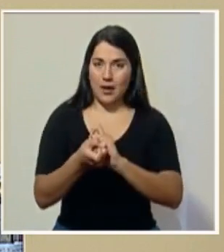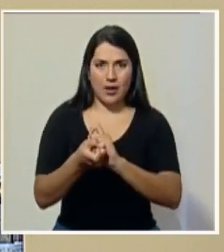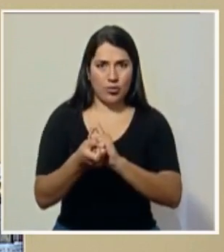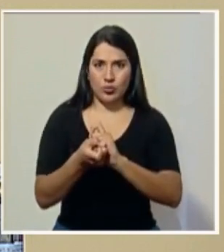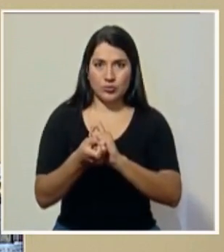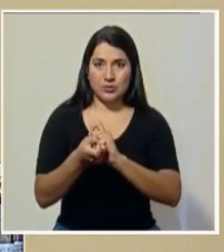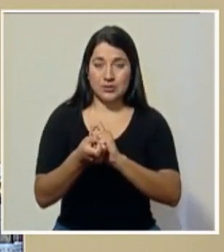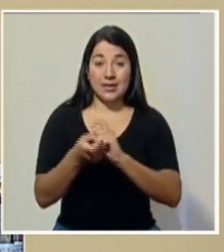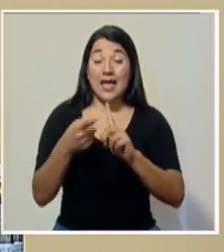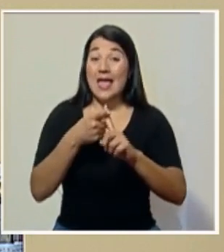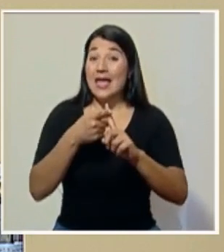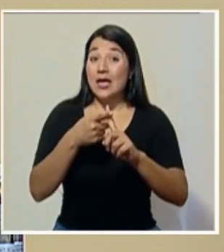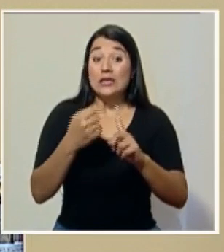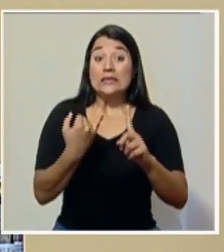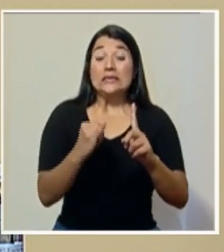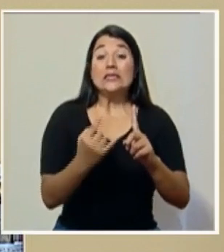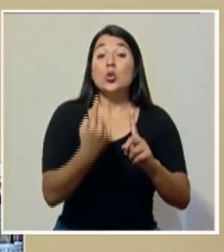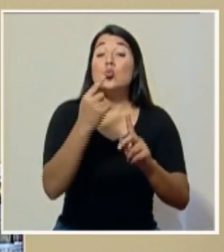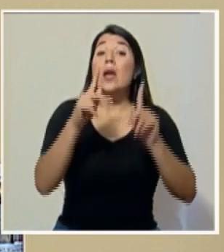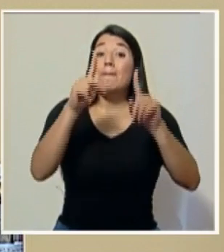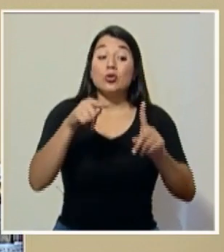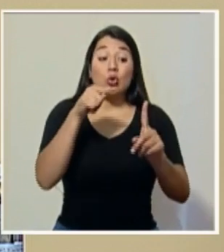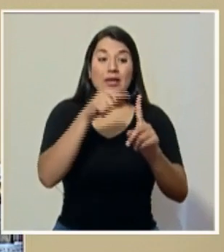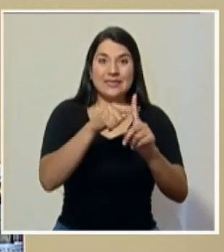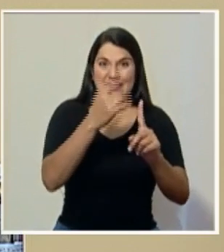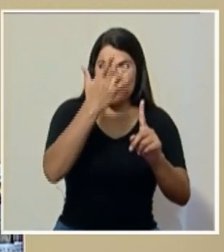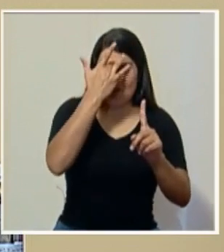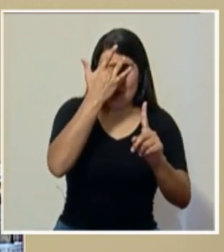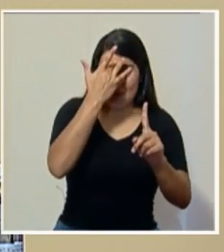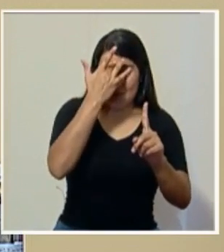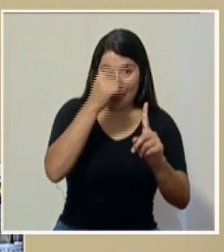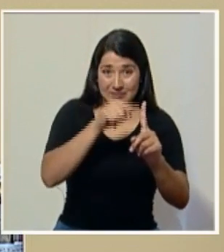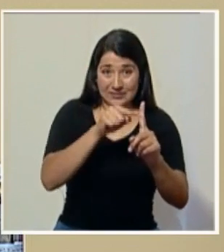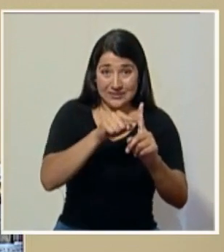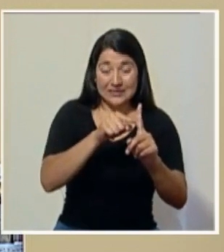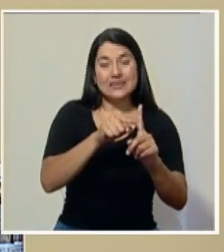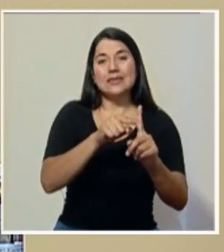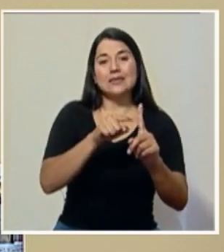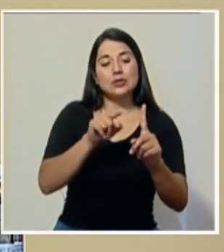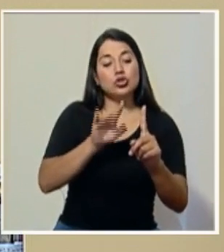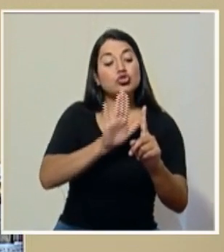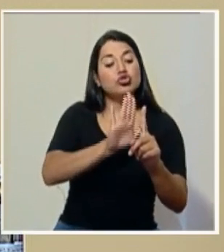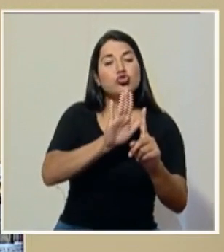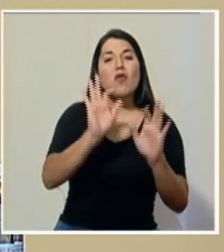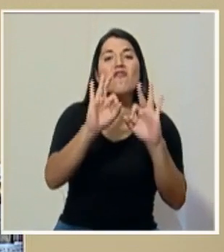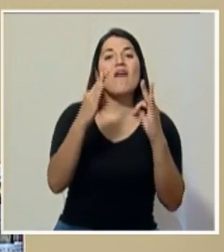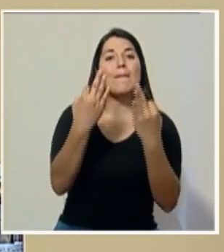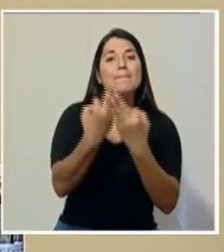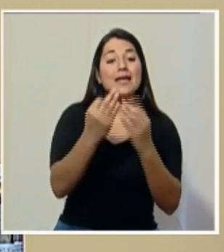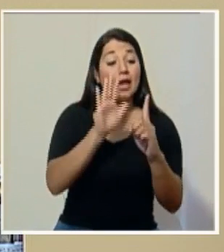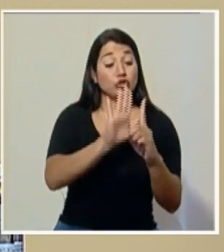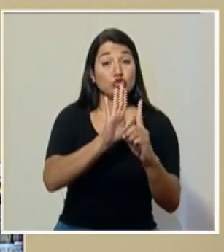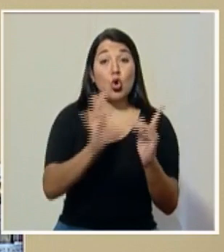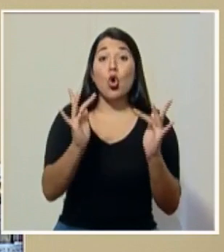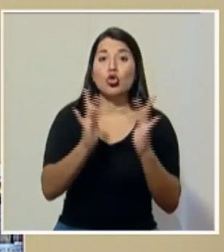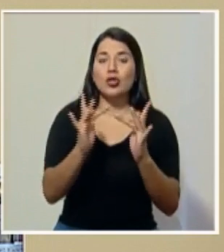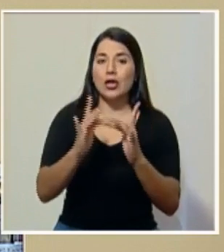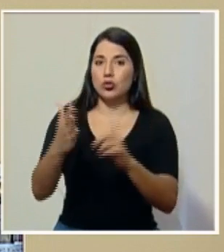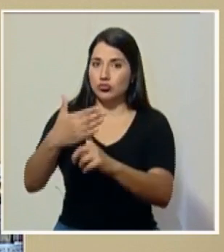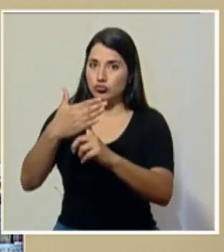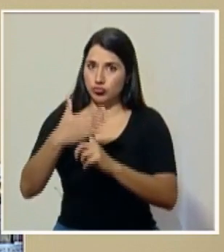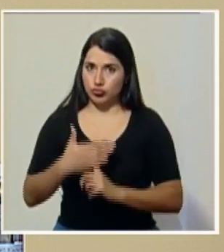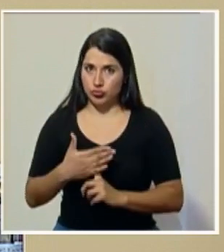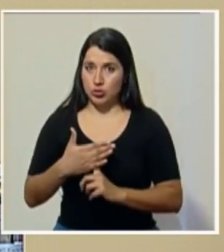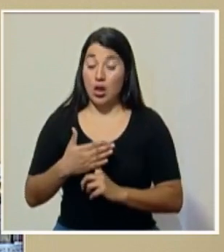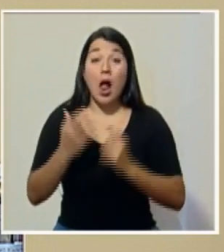se pone en cuarentena a los contactos cercanos de las personas que salen positivas. En este momento